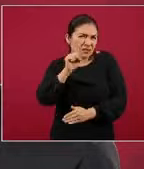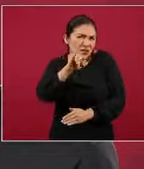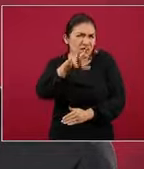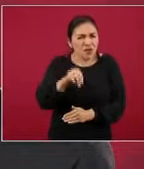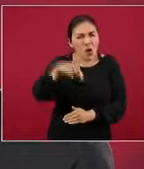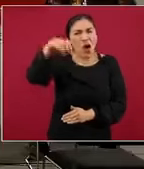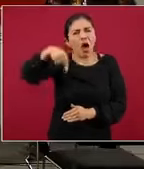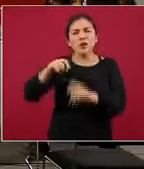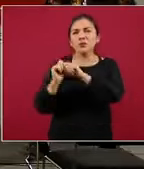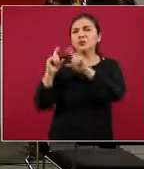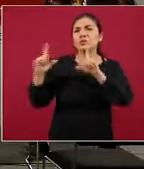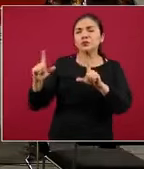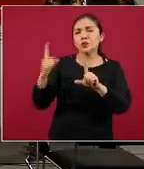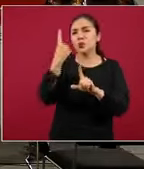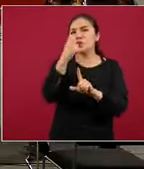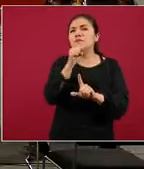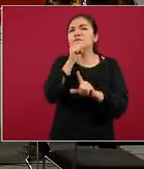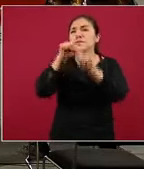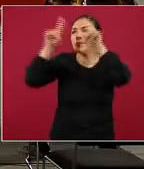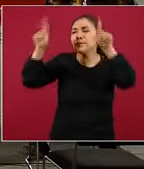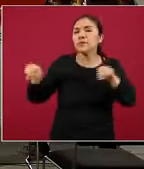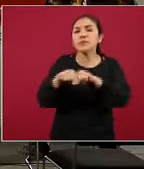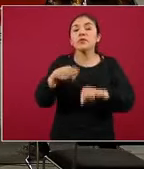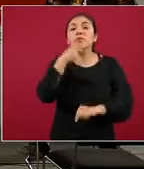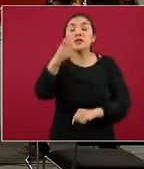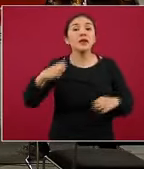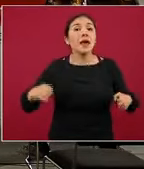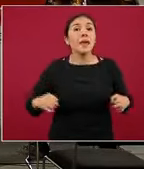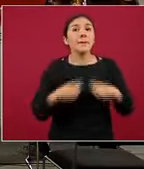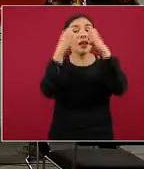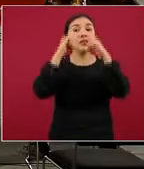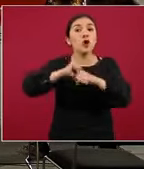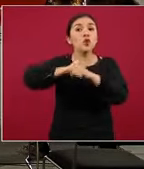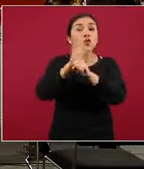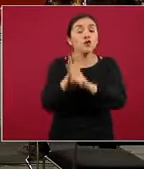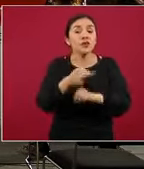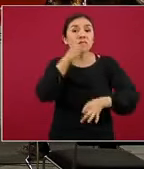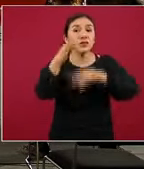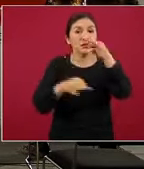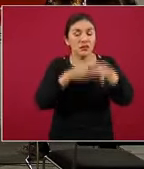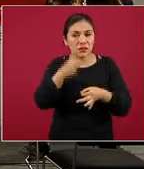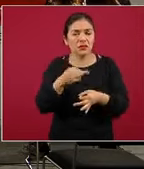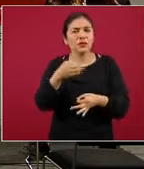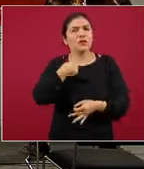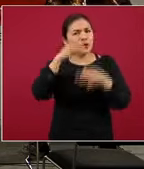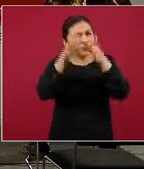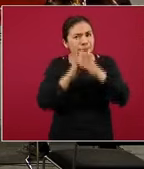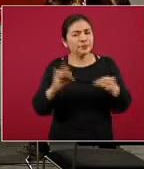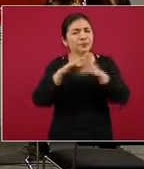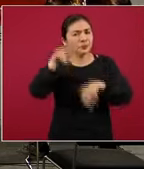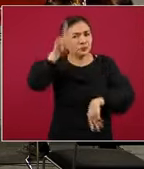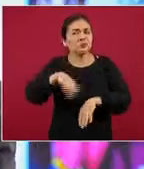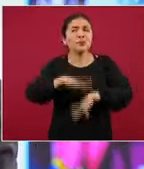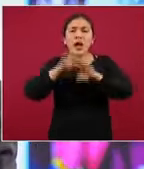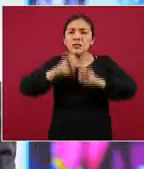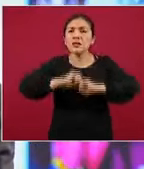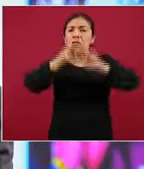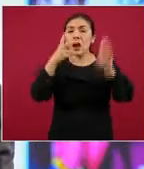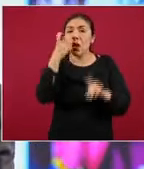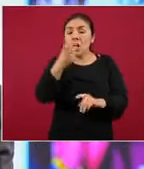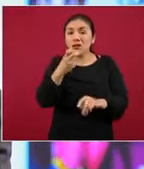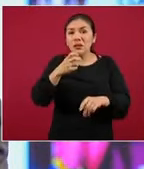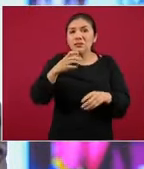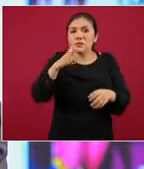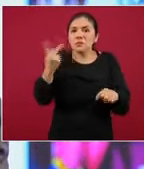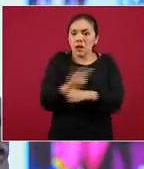pusimos aquí una diapositiva que decía emergencia por COVID, alerta por COVID, y hablamos enfáticamente de la situación